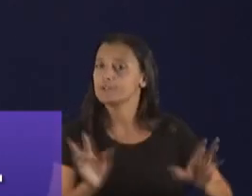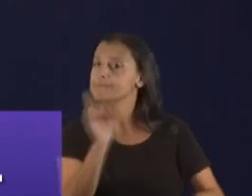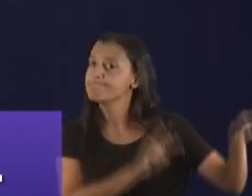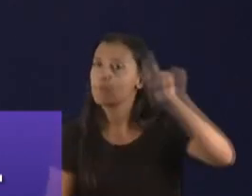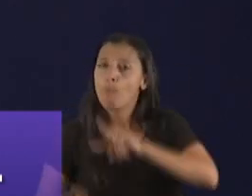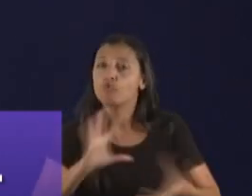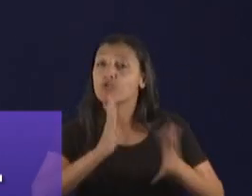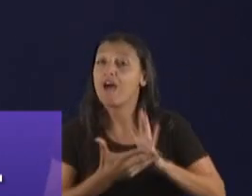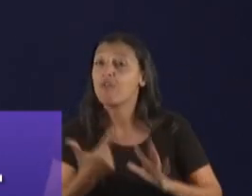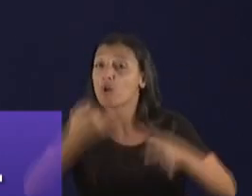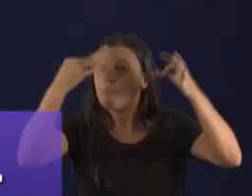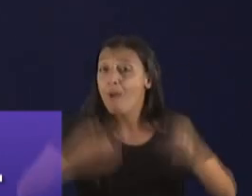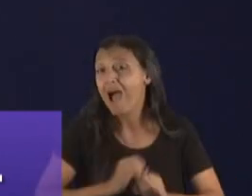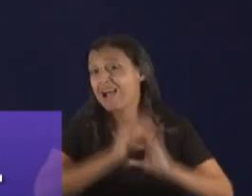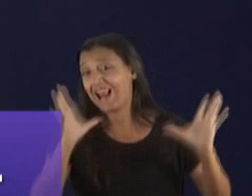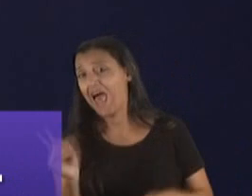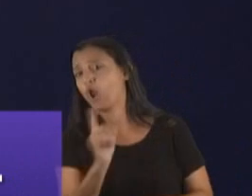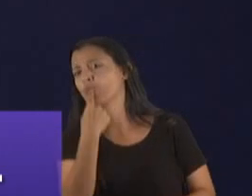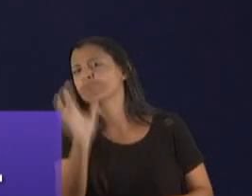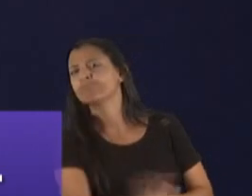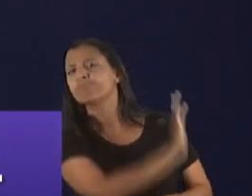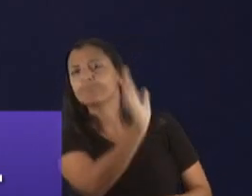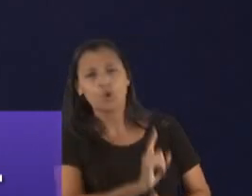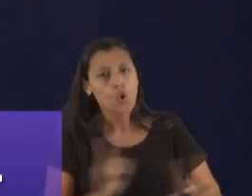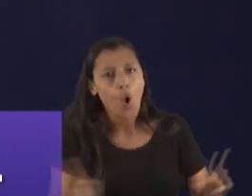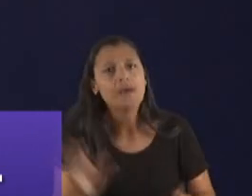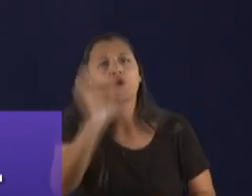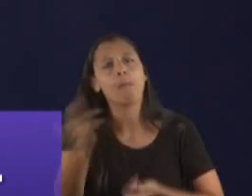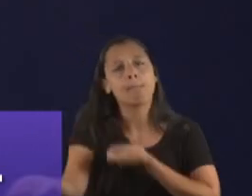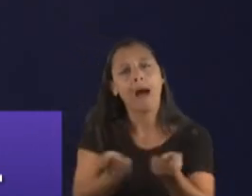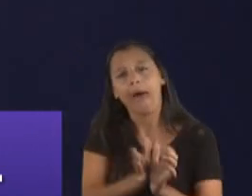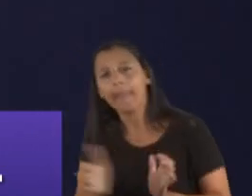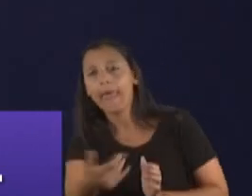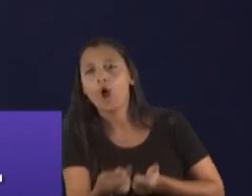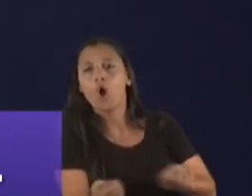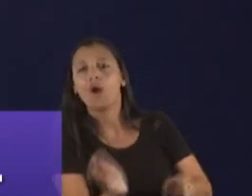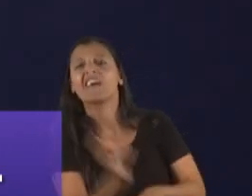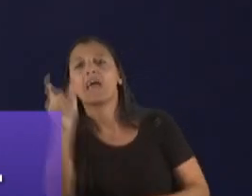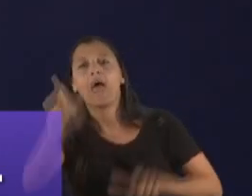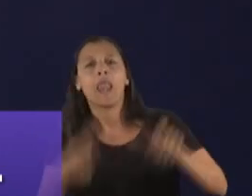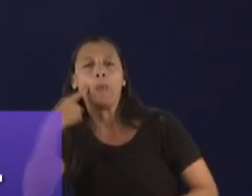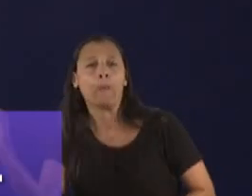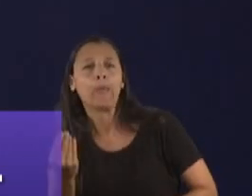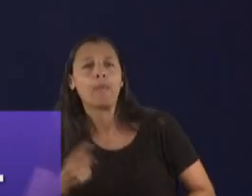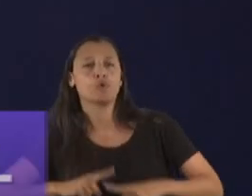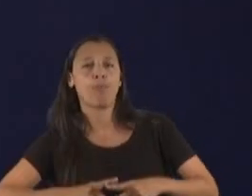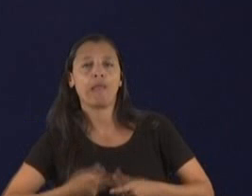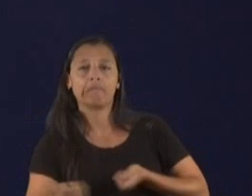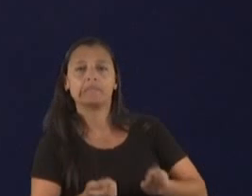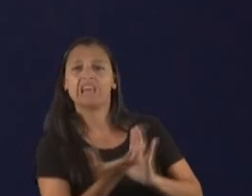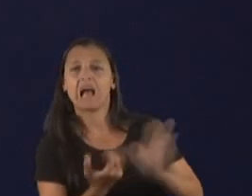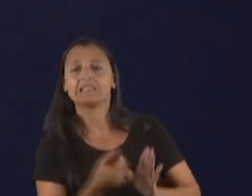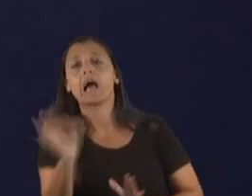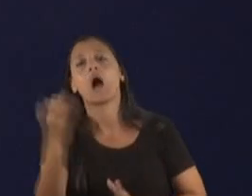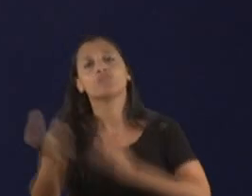usados de manera política, ni que sean una caja política, ni que los utilicen algunos vivos para o contratar gente